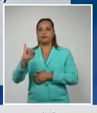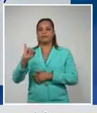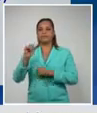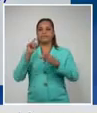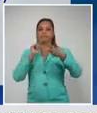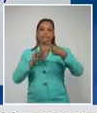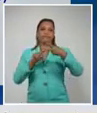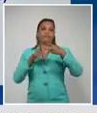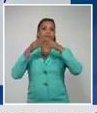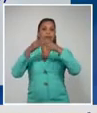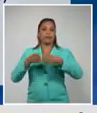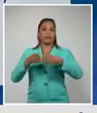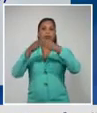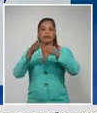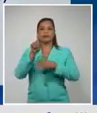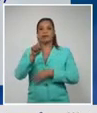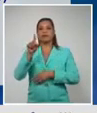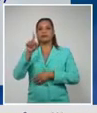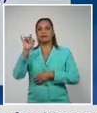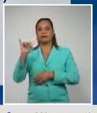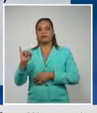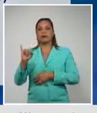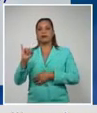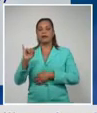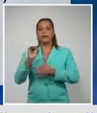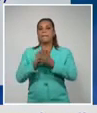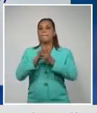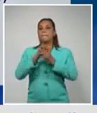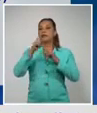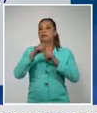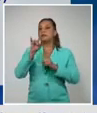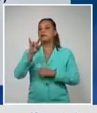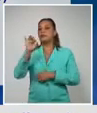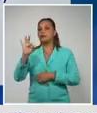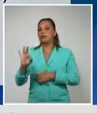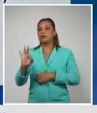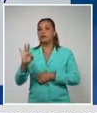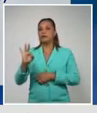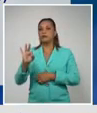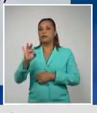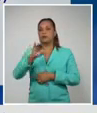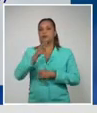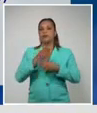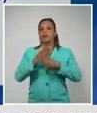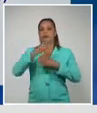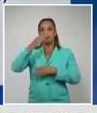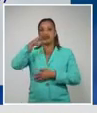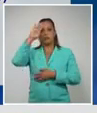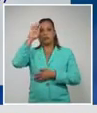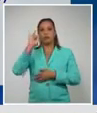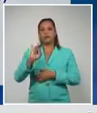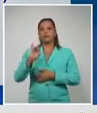Granma 116, Matanzas 98, Santiago de Cuba 72,